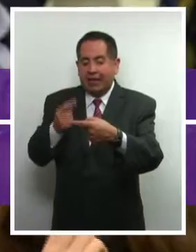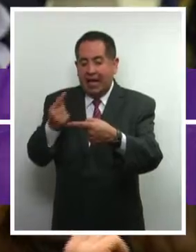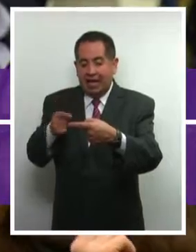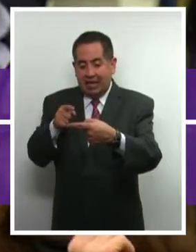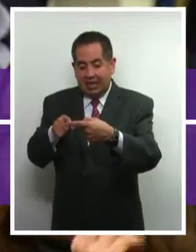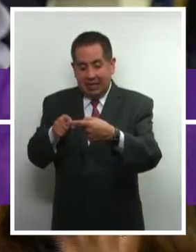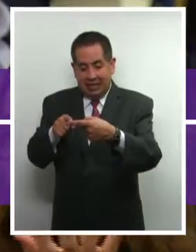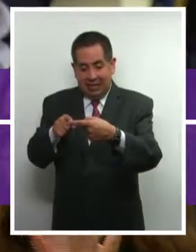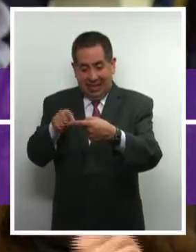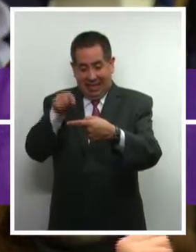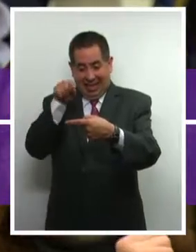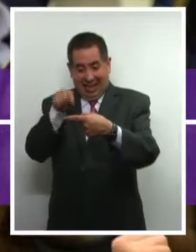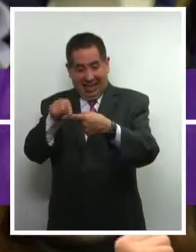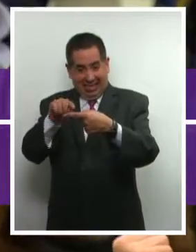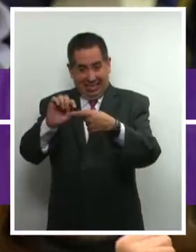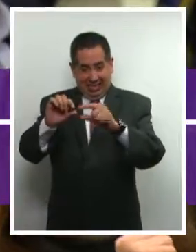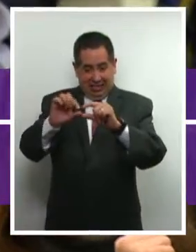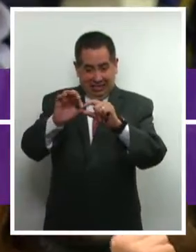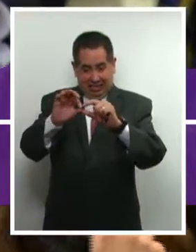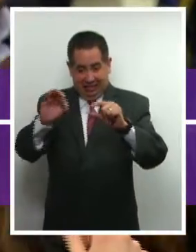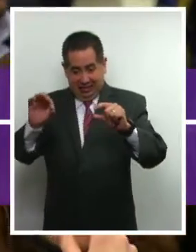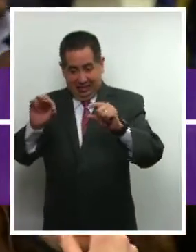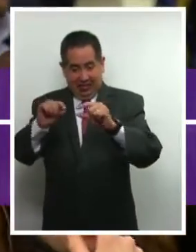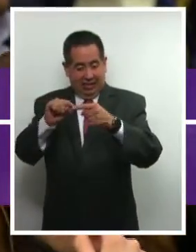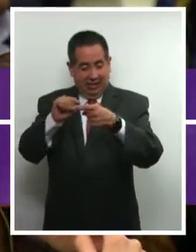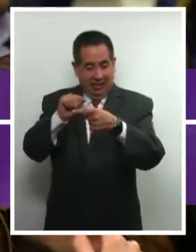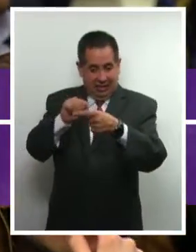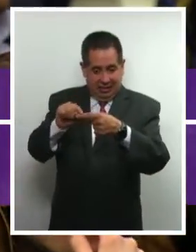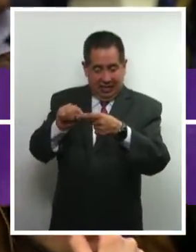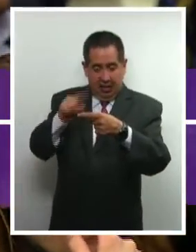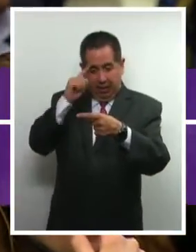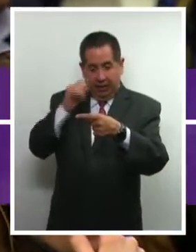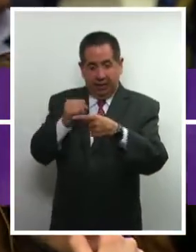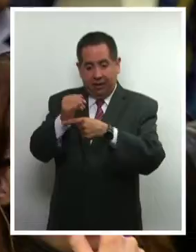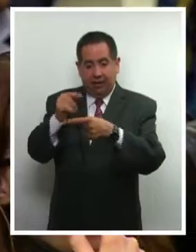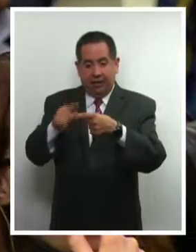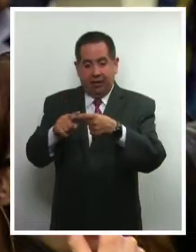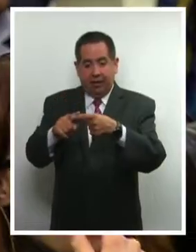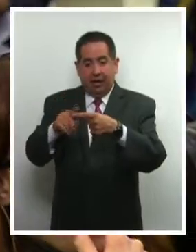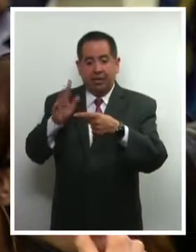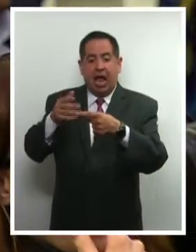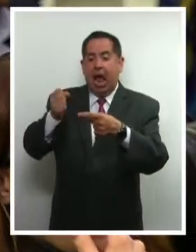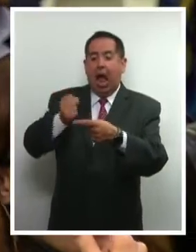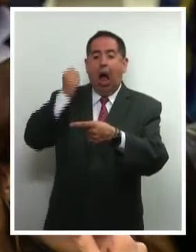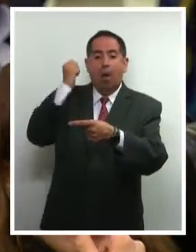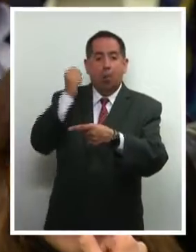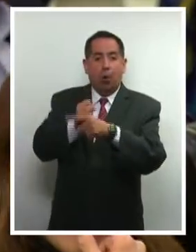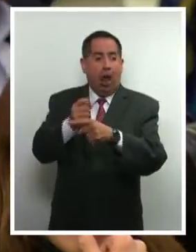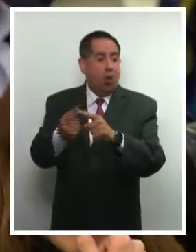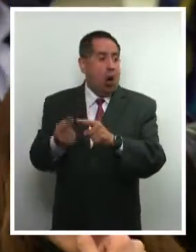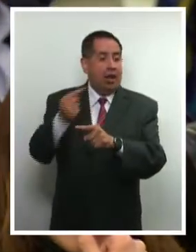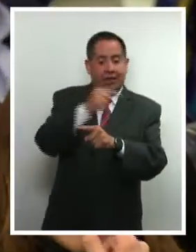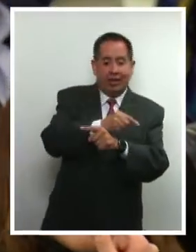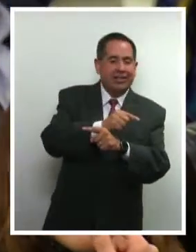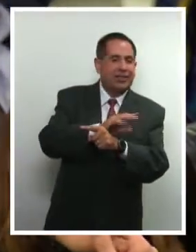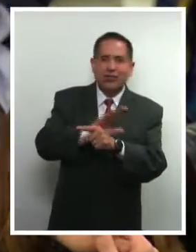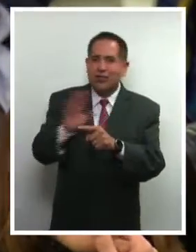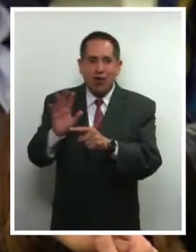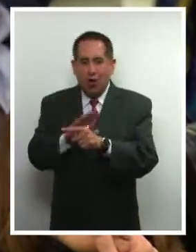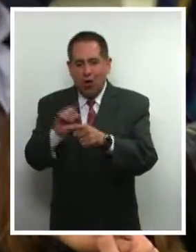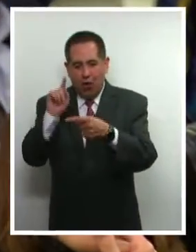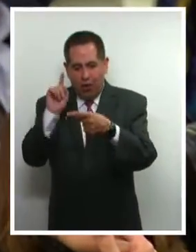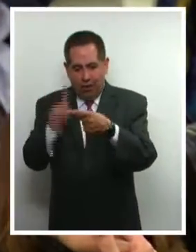la parte reservada en los términos del dictamen se haya aprobado en lo general, porque desde